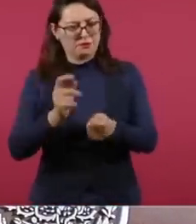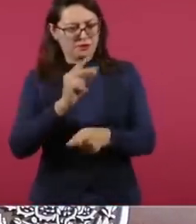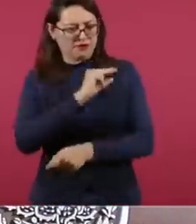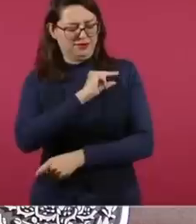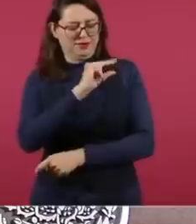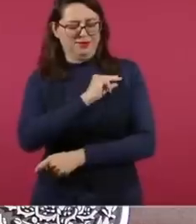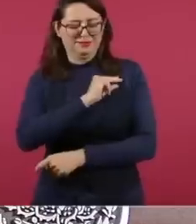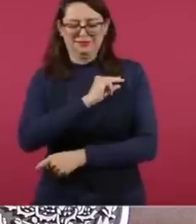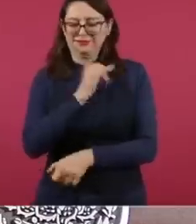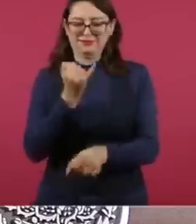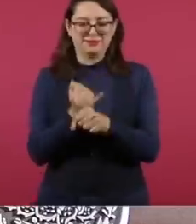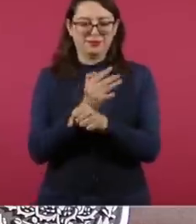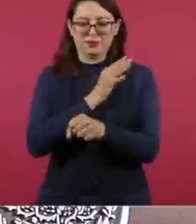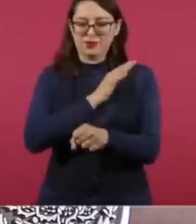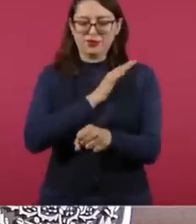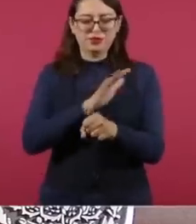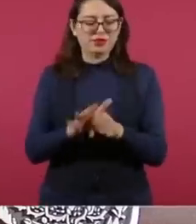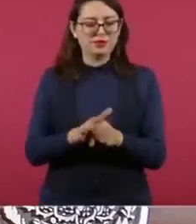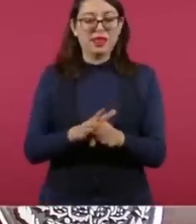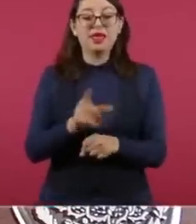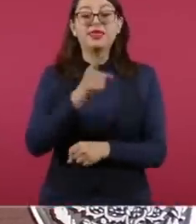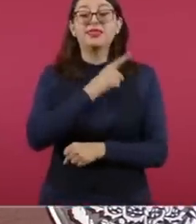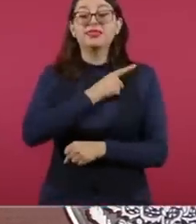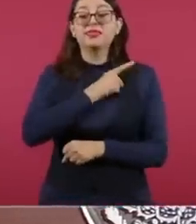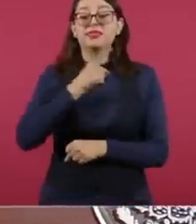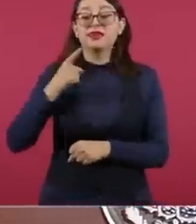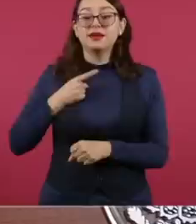considerarse como